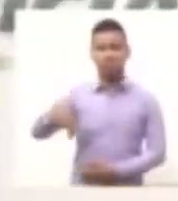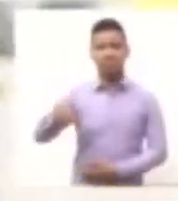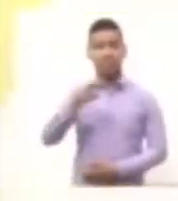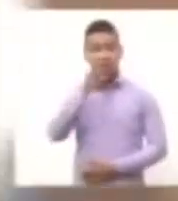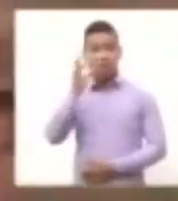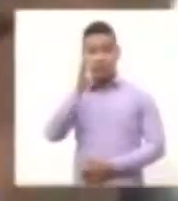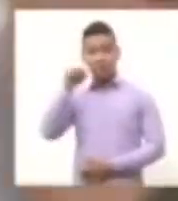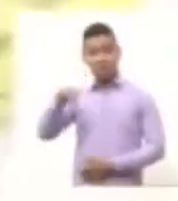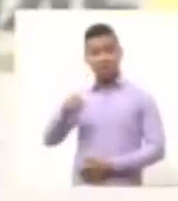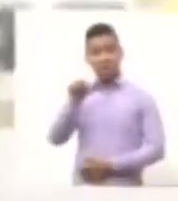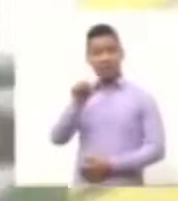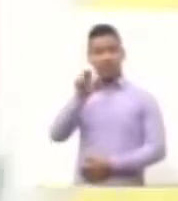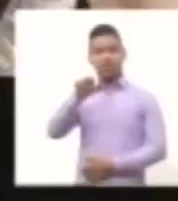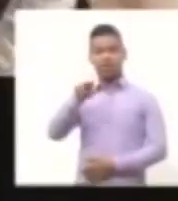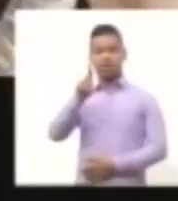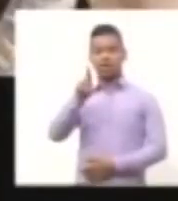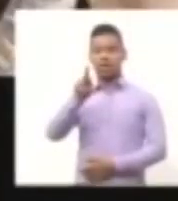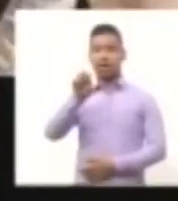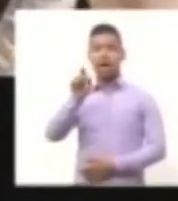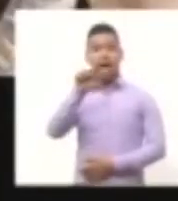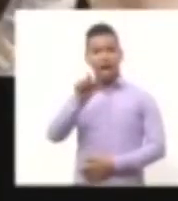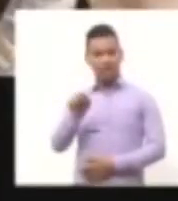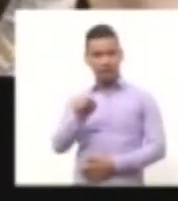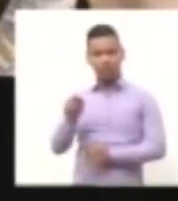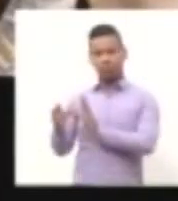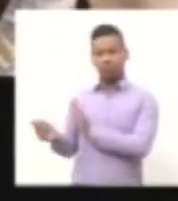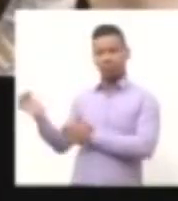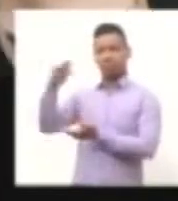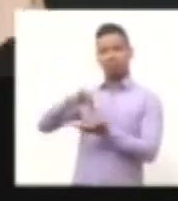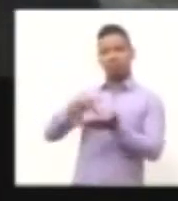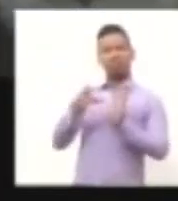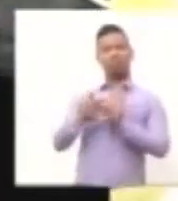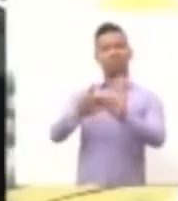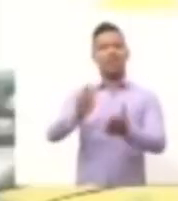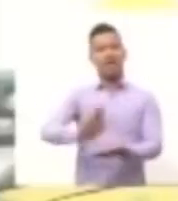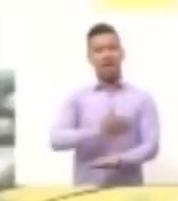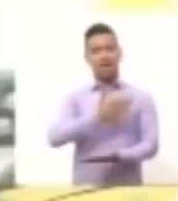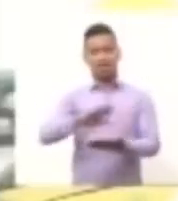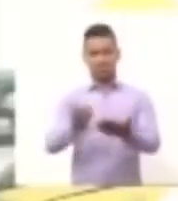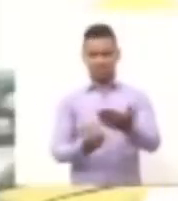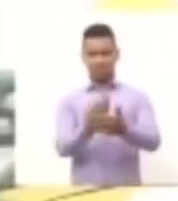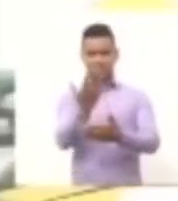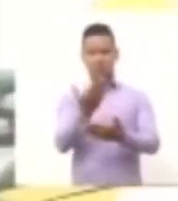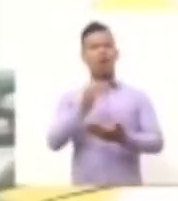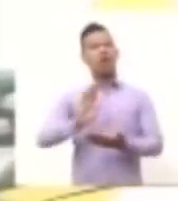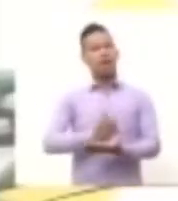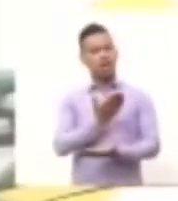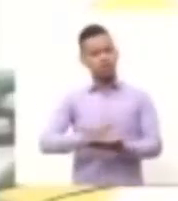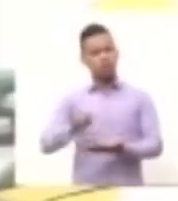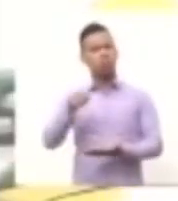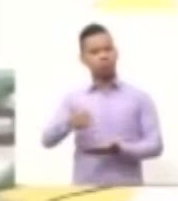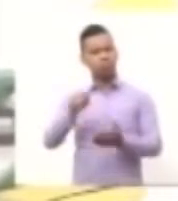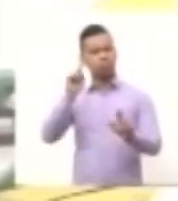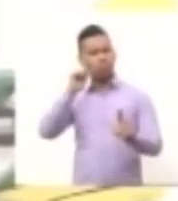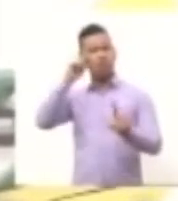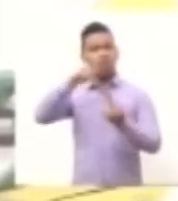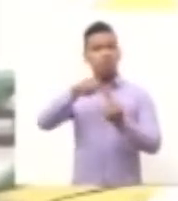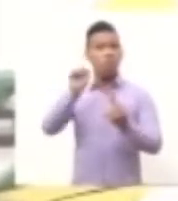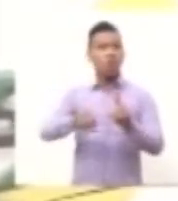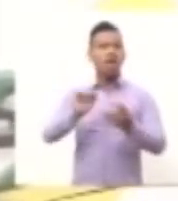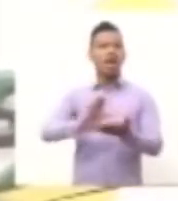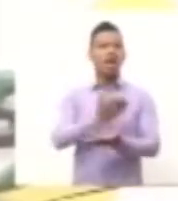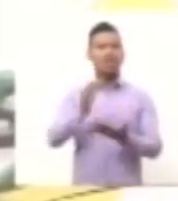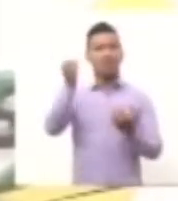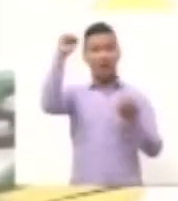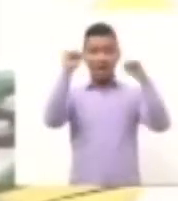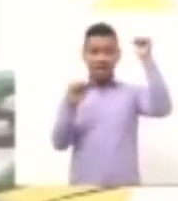André, que llegó a las noticias para presentarnos su nueva canción, Pa Vacilar. Una canción que está nominada a Canción del Carnaval. Está dura